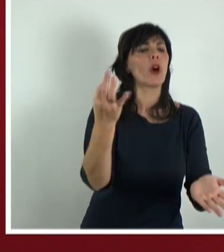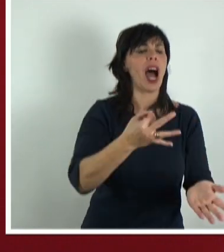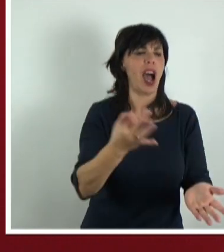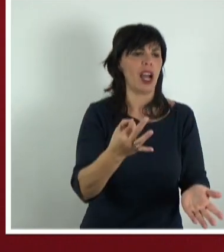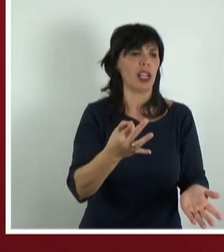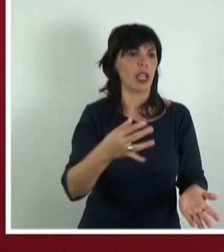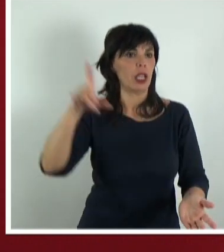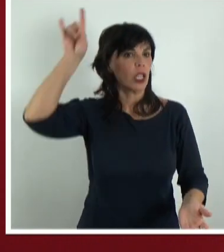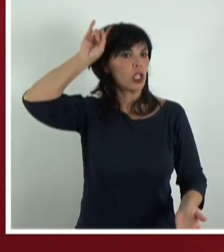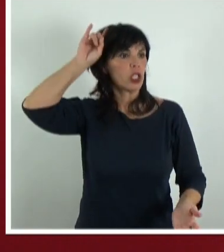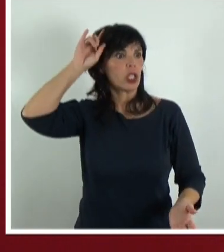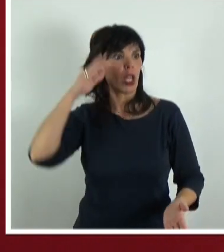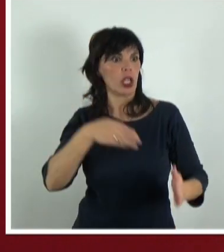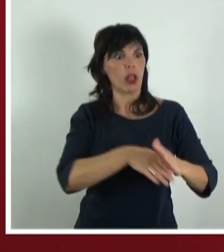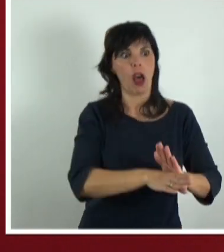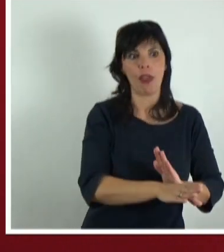El apóstol Pablo tenía razón